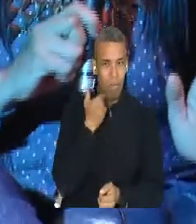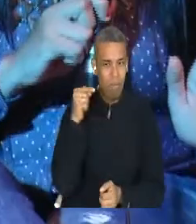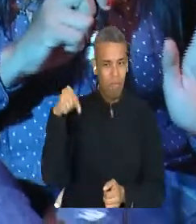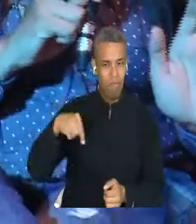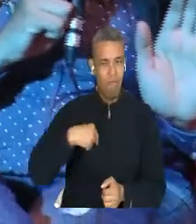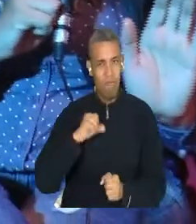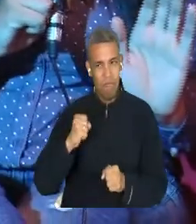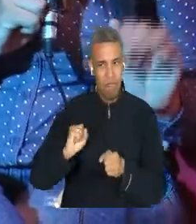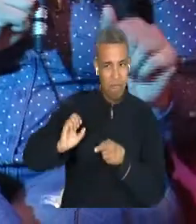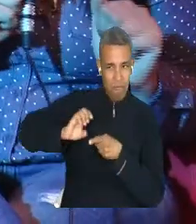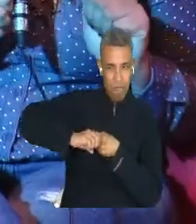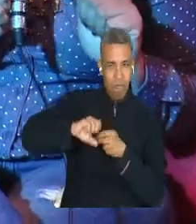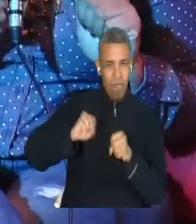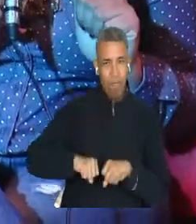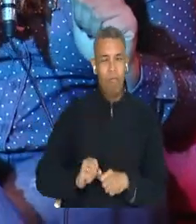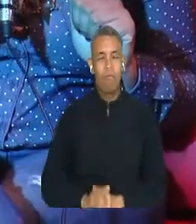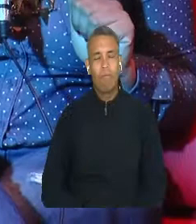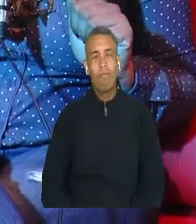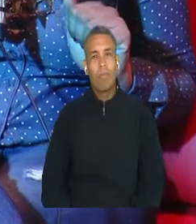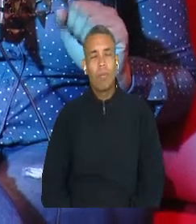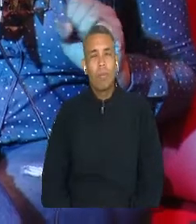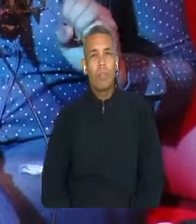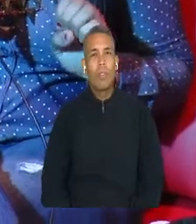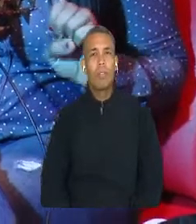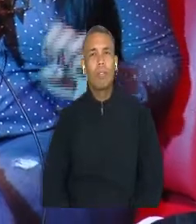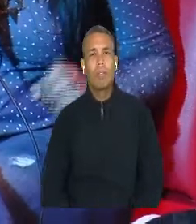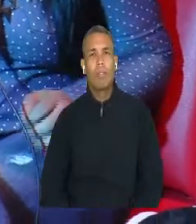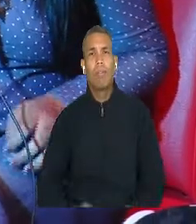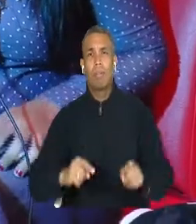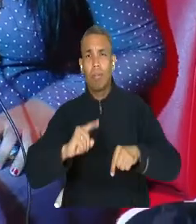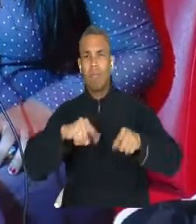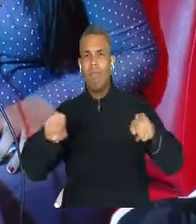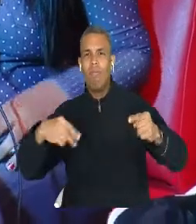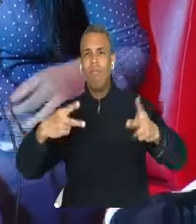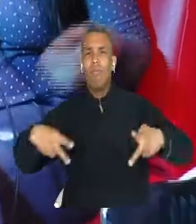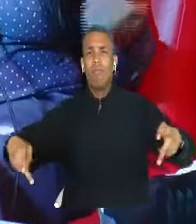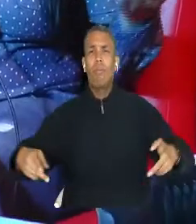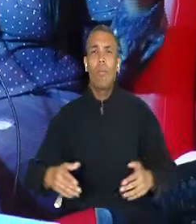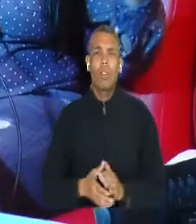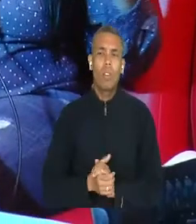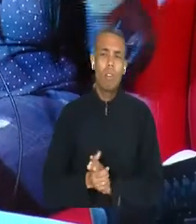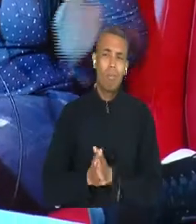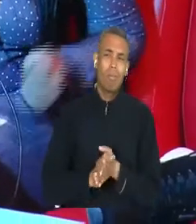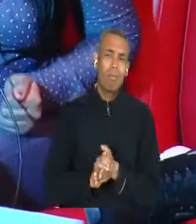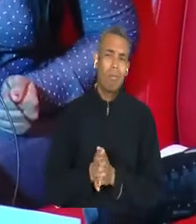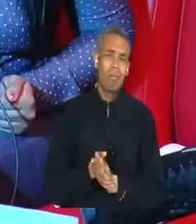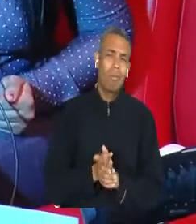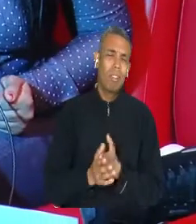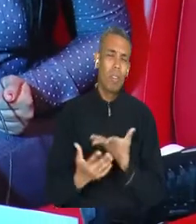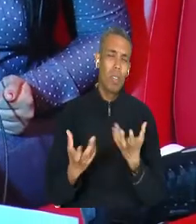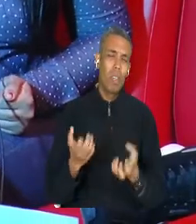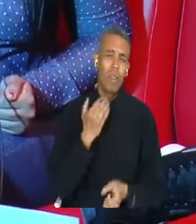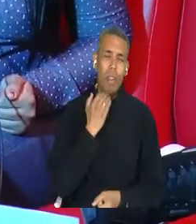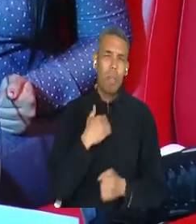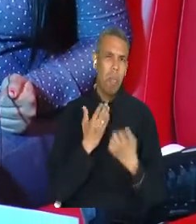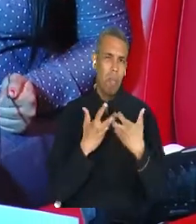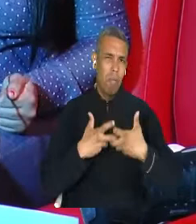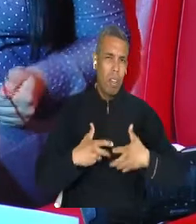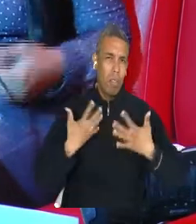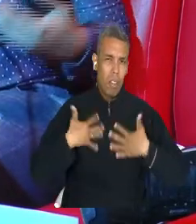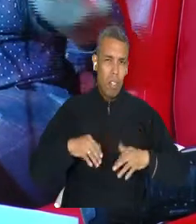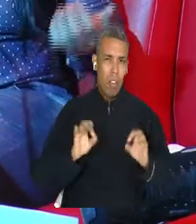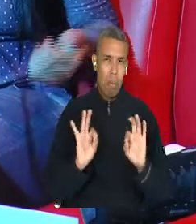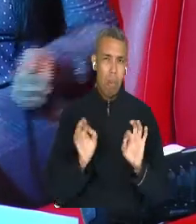clientela muchas veces le tiene miedo y es precisamente, eso de pronto ir a apartar el sitio, si yo quiero celebrar mis